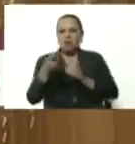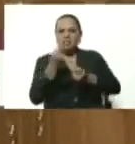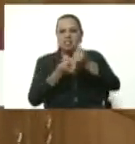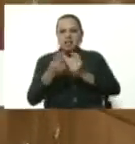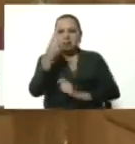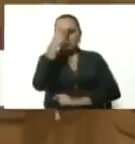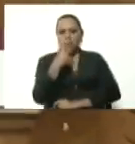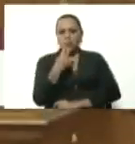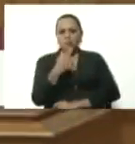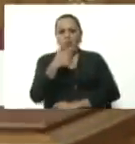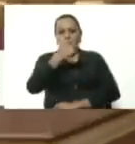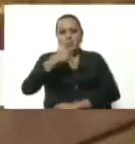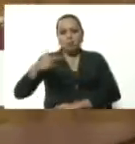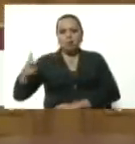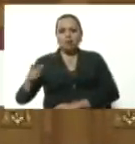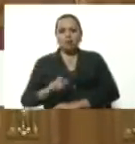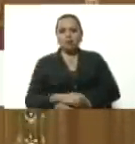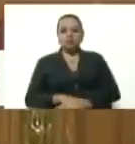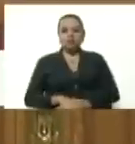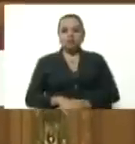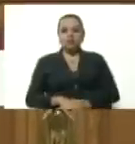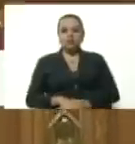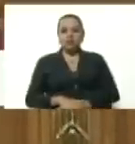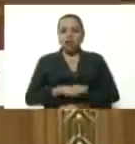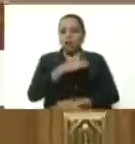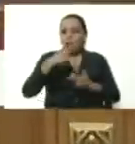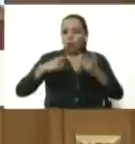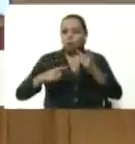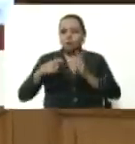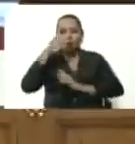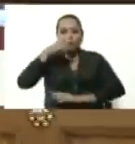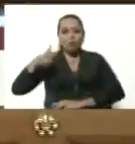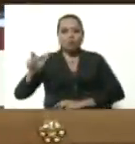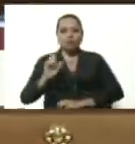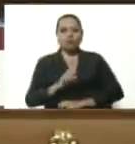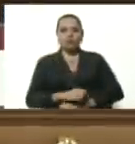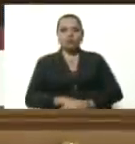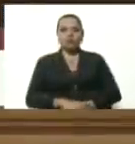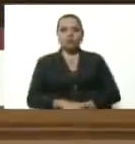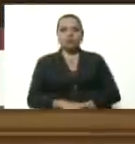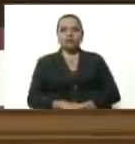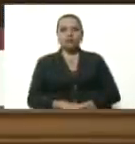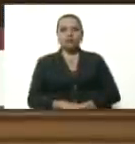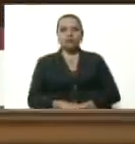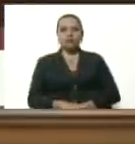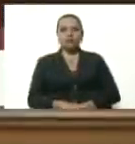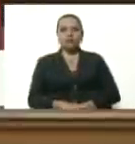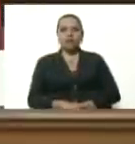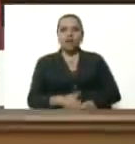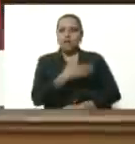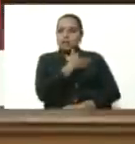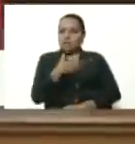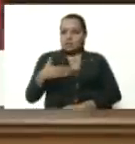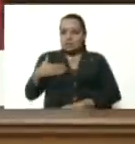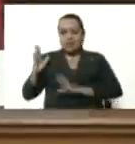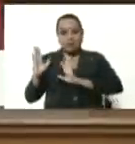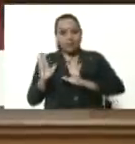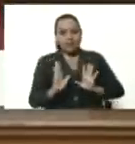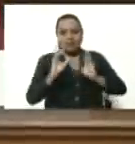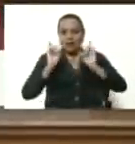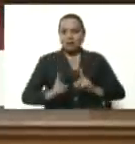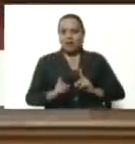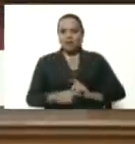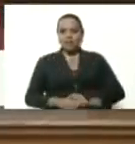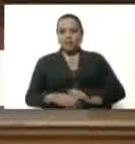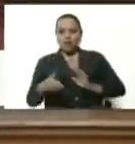pueblos, el dinero de los pueblos, los recursos de los pueblos. Quisieran ellos venir aquí también a